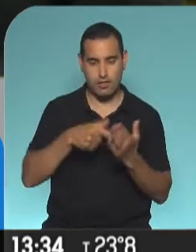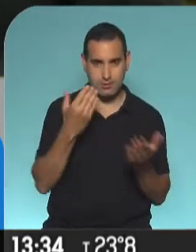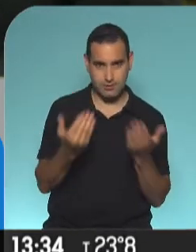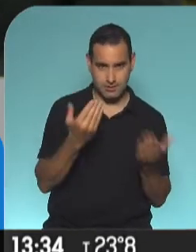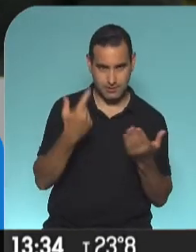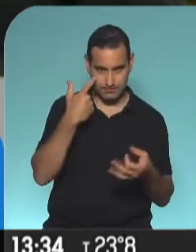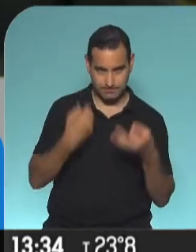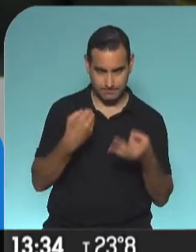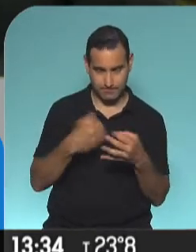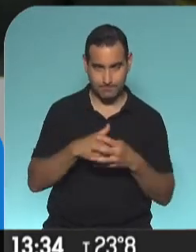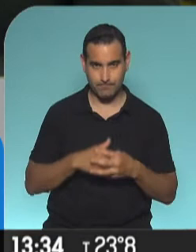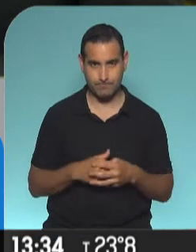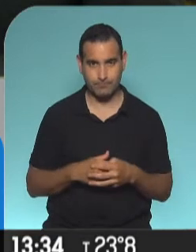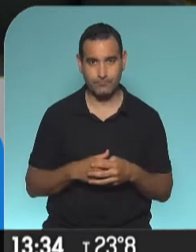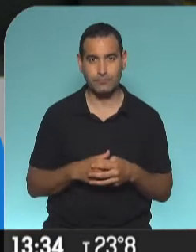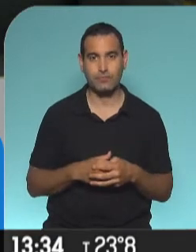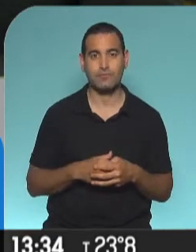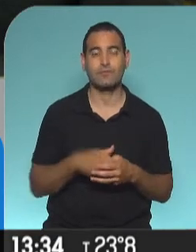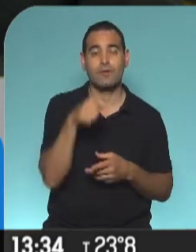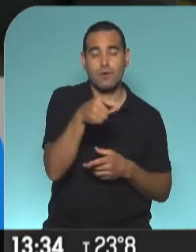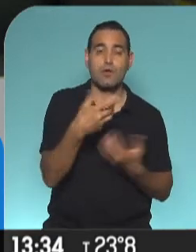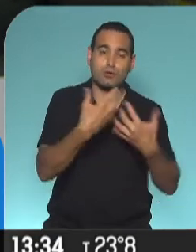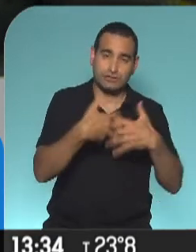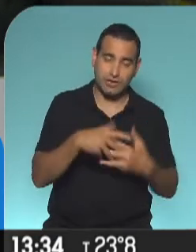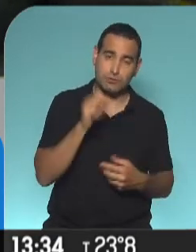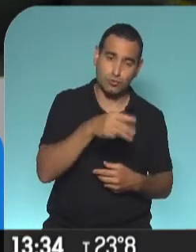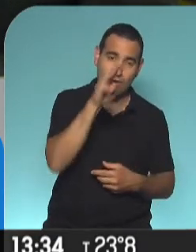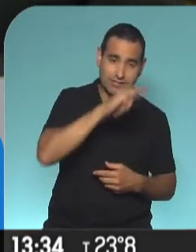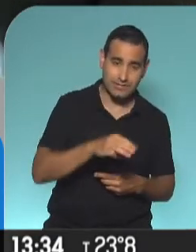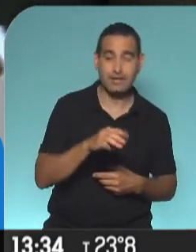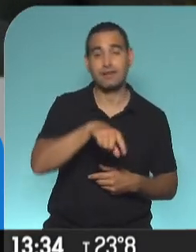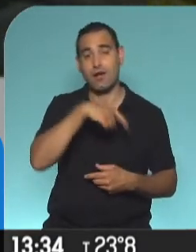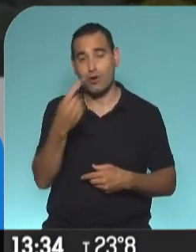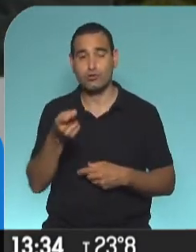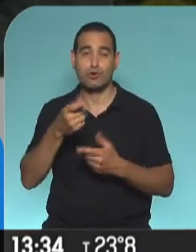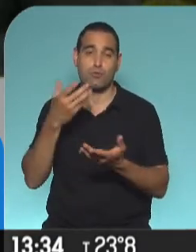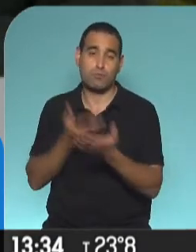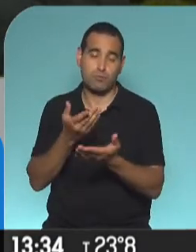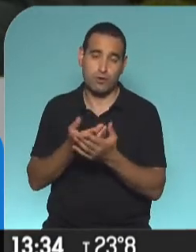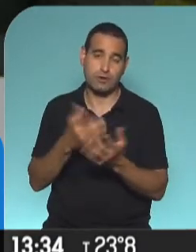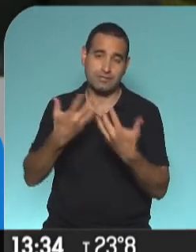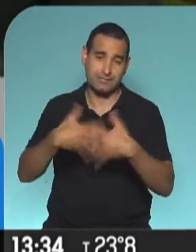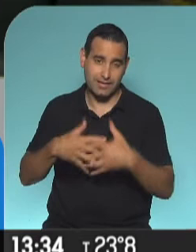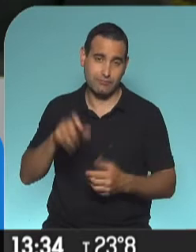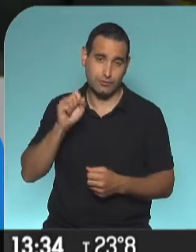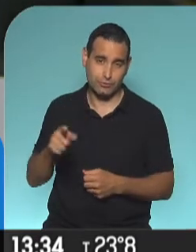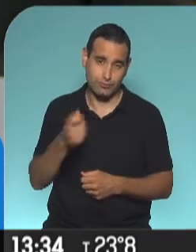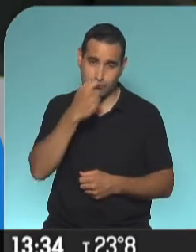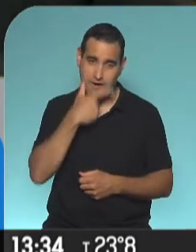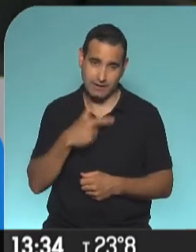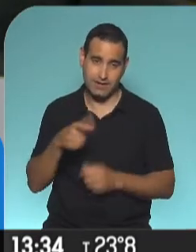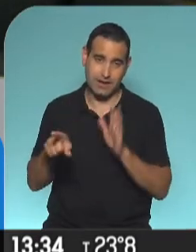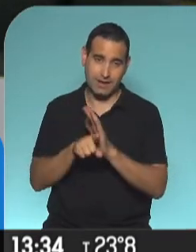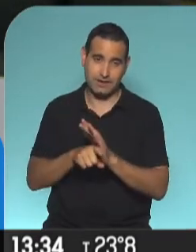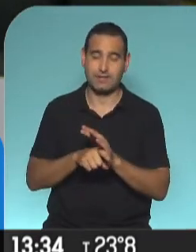por inflación. Es decir, la fórmula propuesta por ANSES, la ley 27426, que es la que estaba vigente hasta que se suspendió en